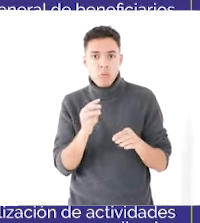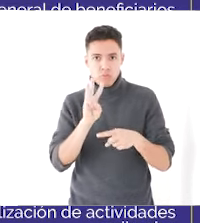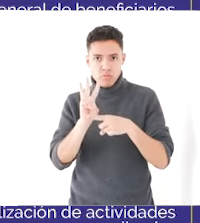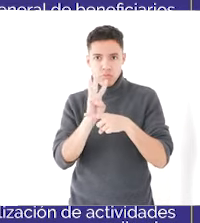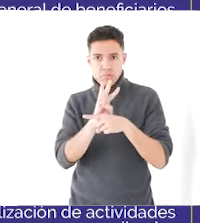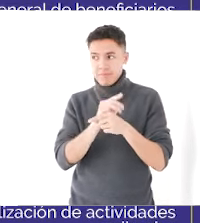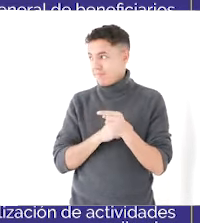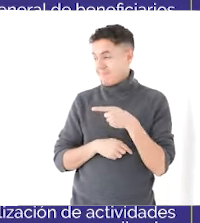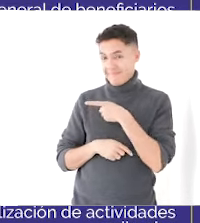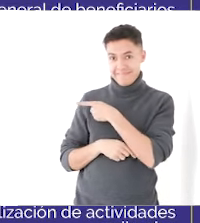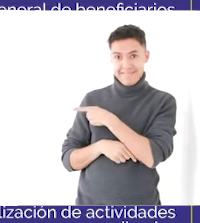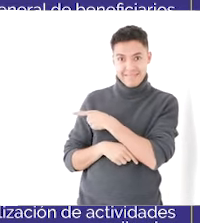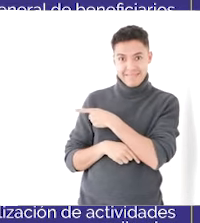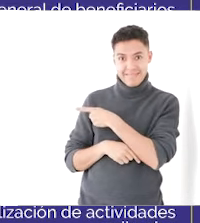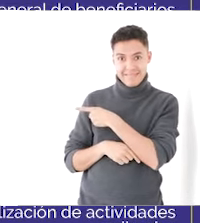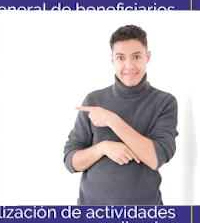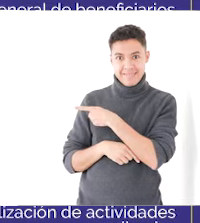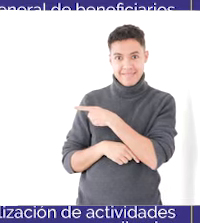página de Facebook